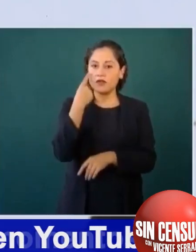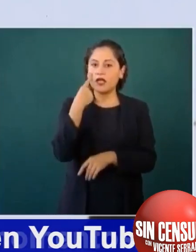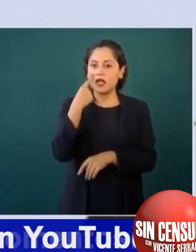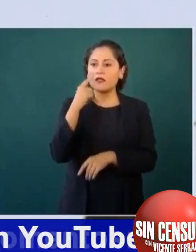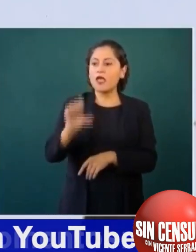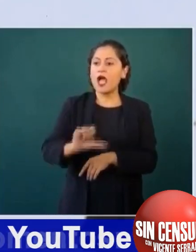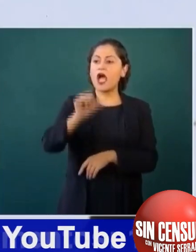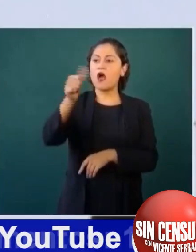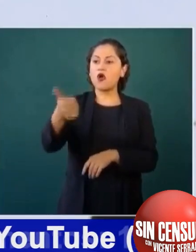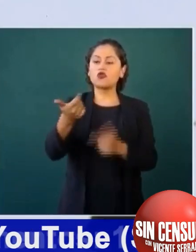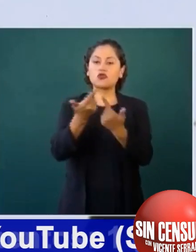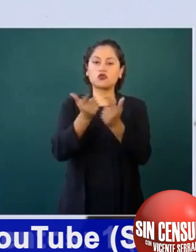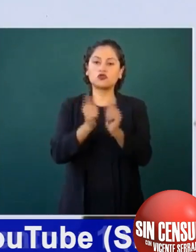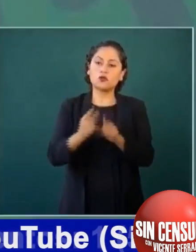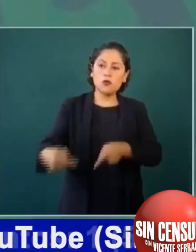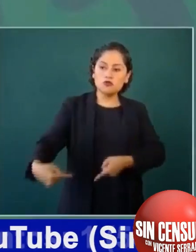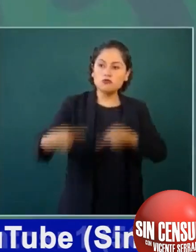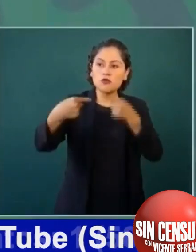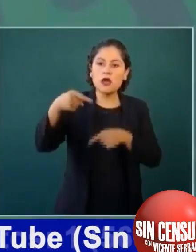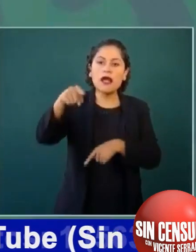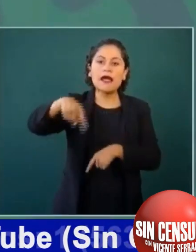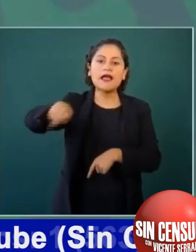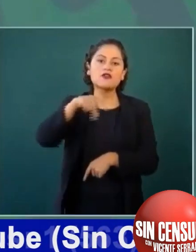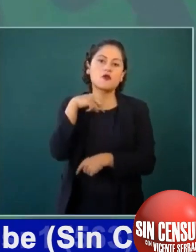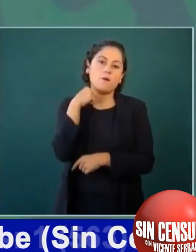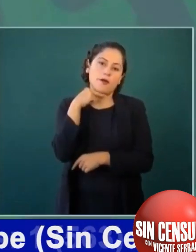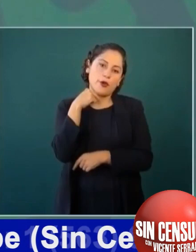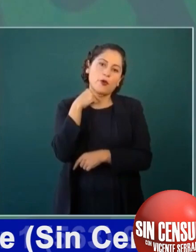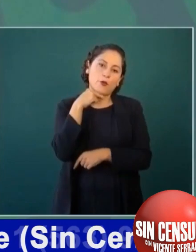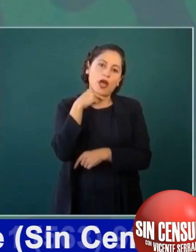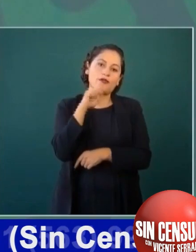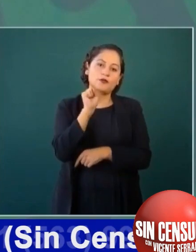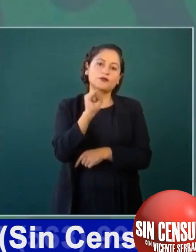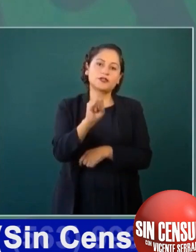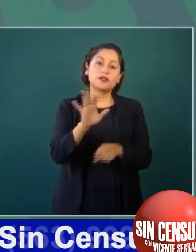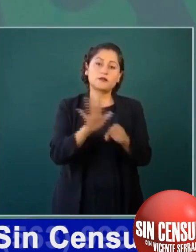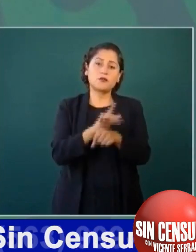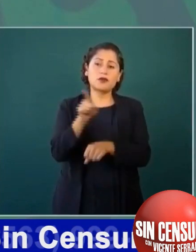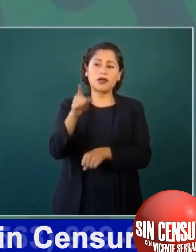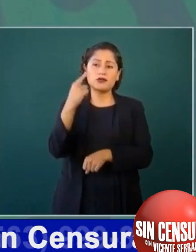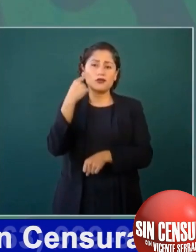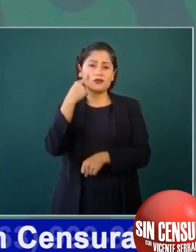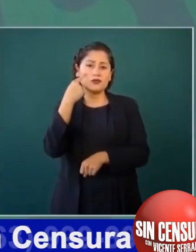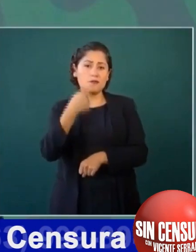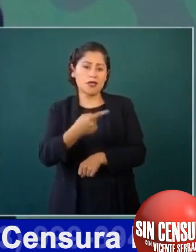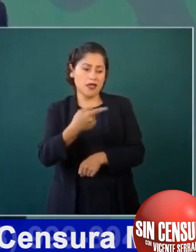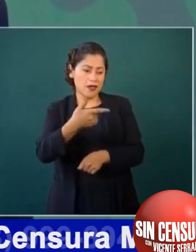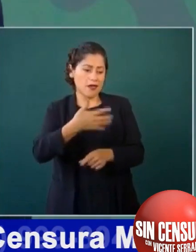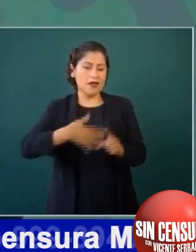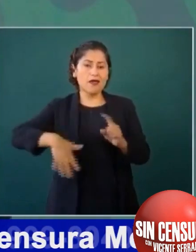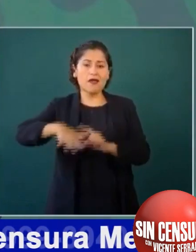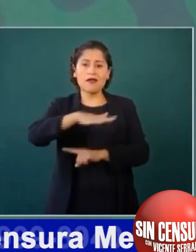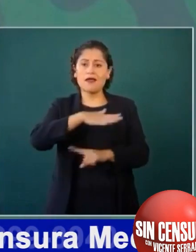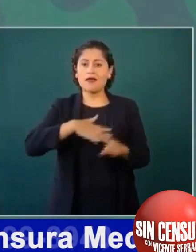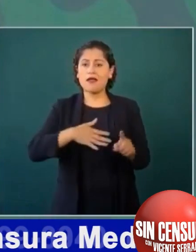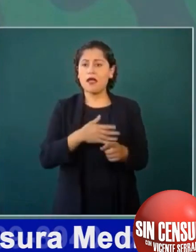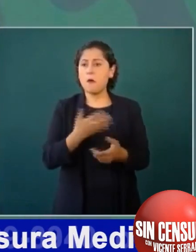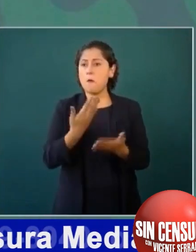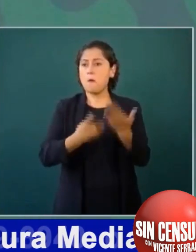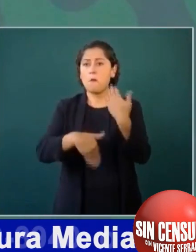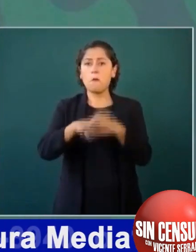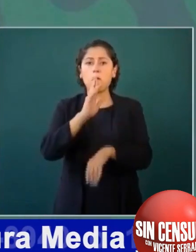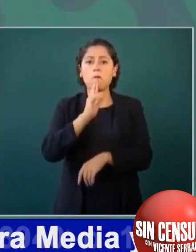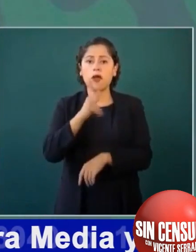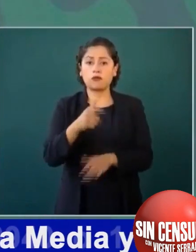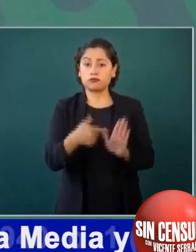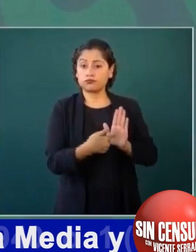que Tamaulipas va por el camino correcto. Ahí están los indicadores. ¿Qué es lo que hoy en día le preocupa y ocupa más a